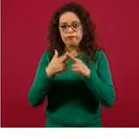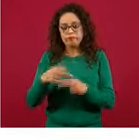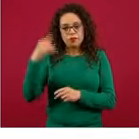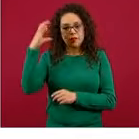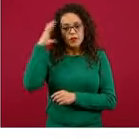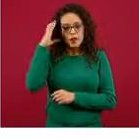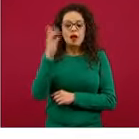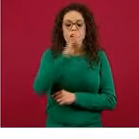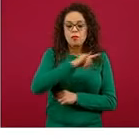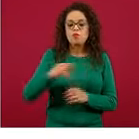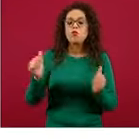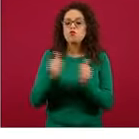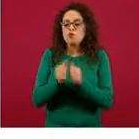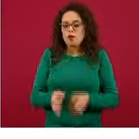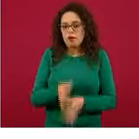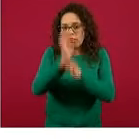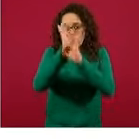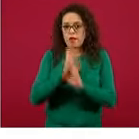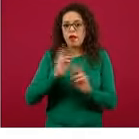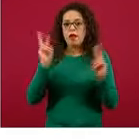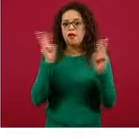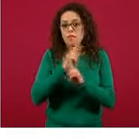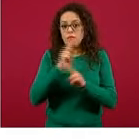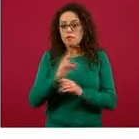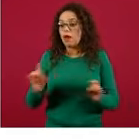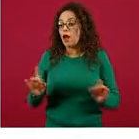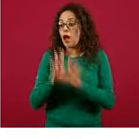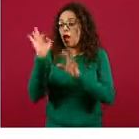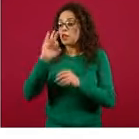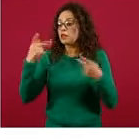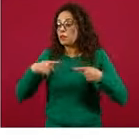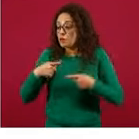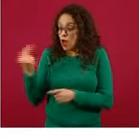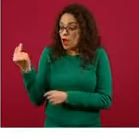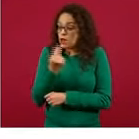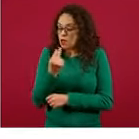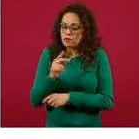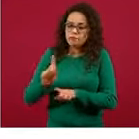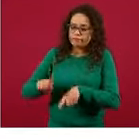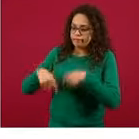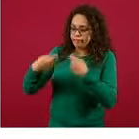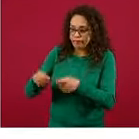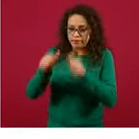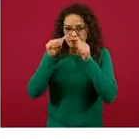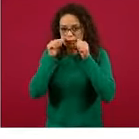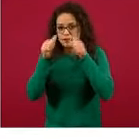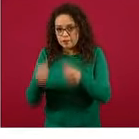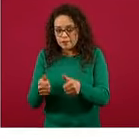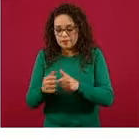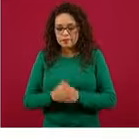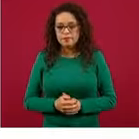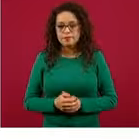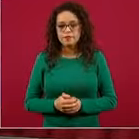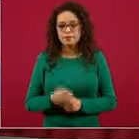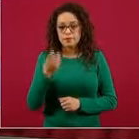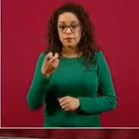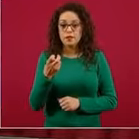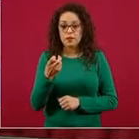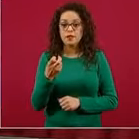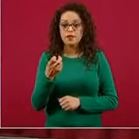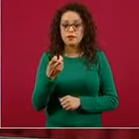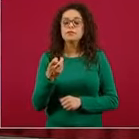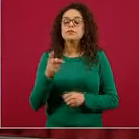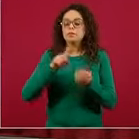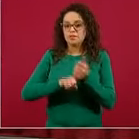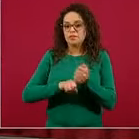ventilador para atender a los pacientes que requieren de esta atención, que es mucho más especializada y a la cual pueden llegar en su estado